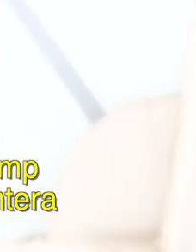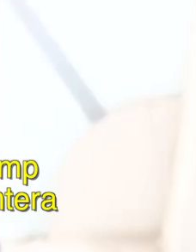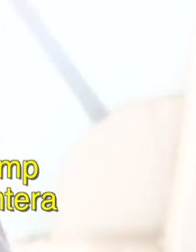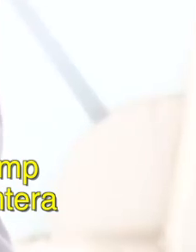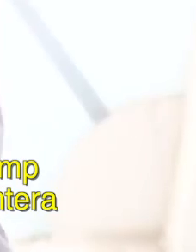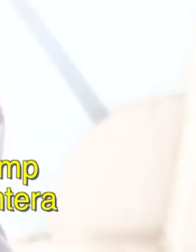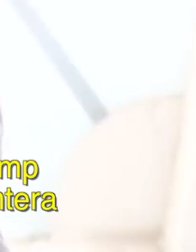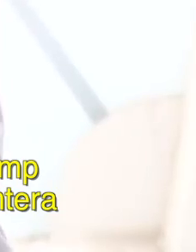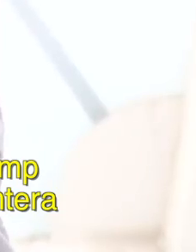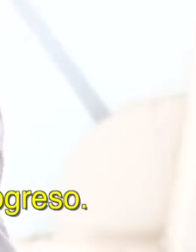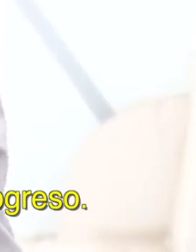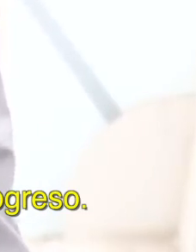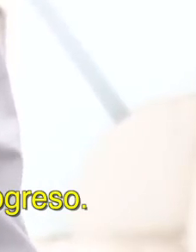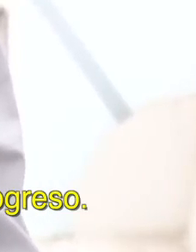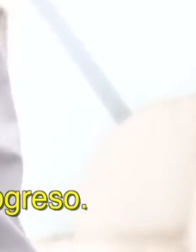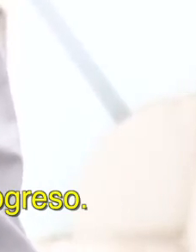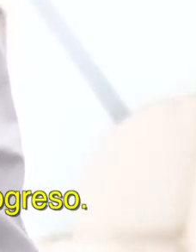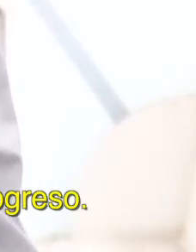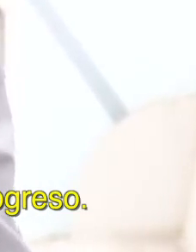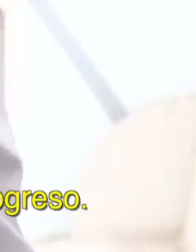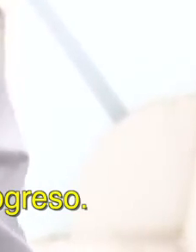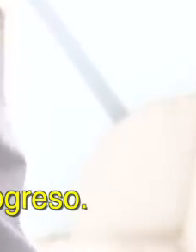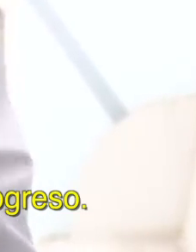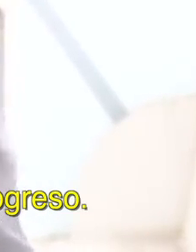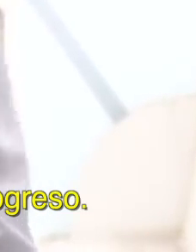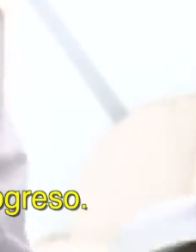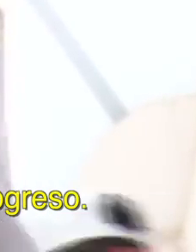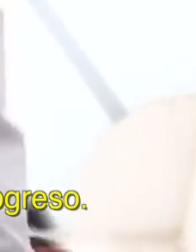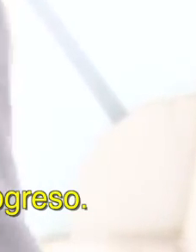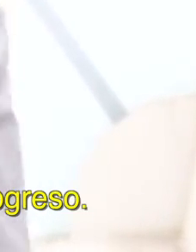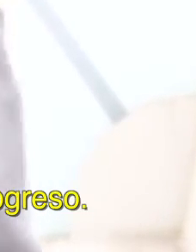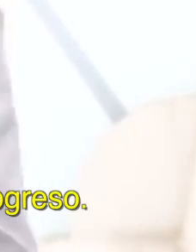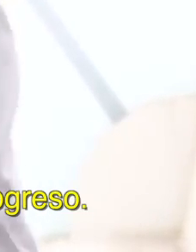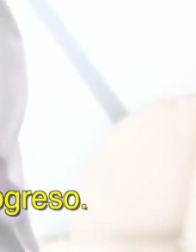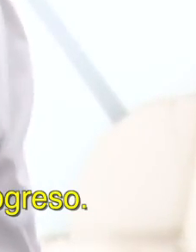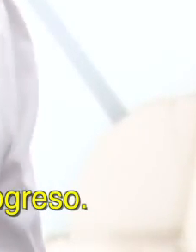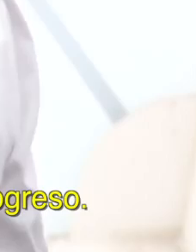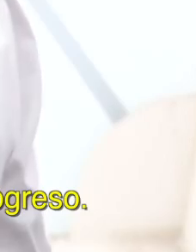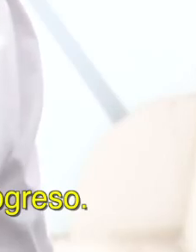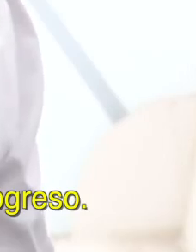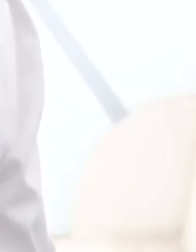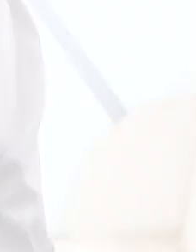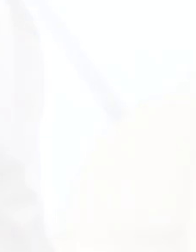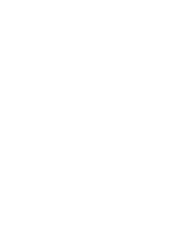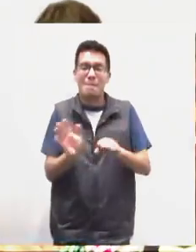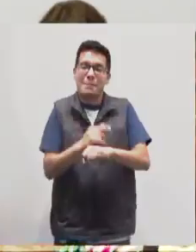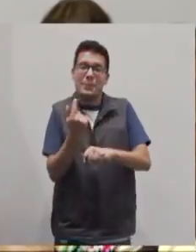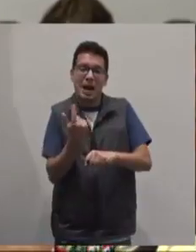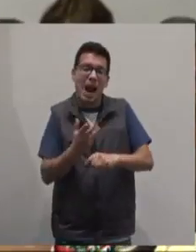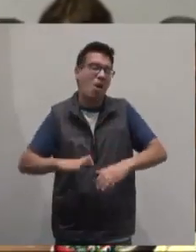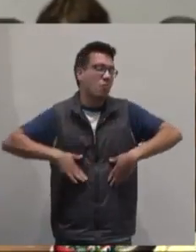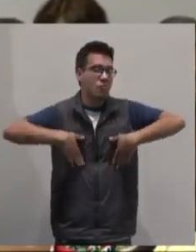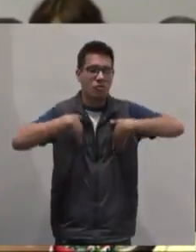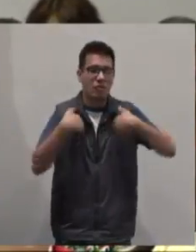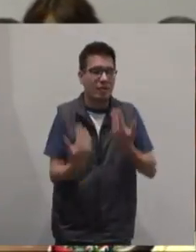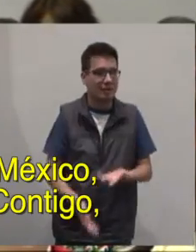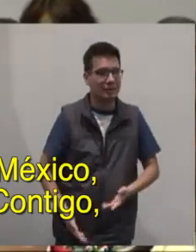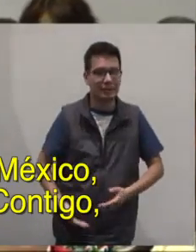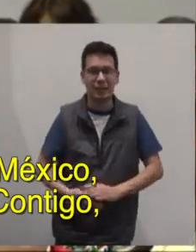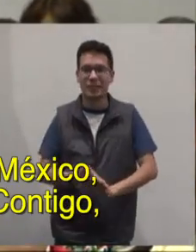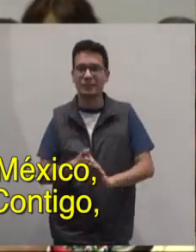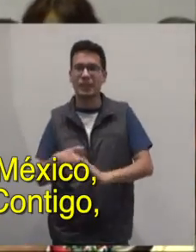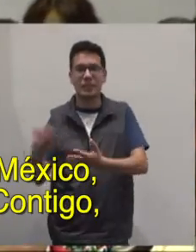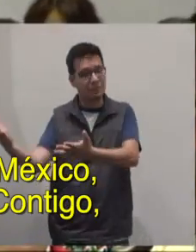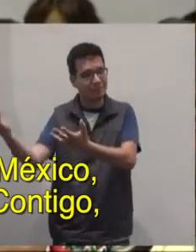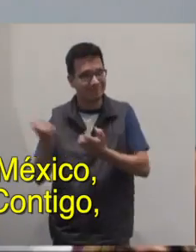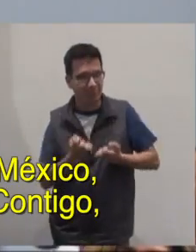de usar al ejército en la frontera, se realizaría una cadena humana pidiendo la paz y el progreso. José